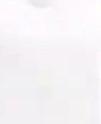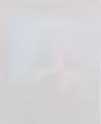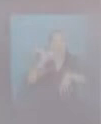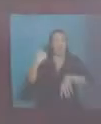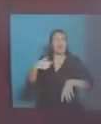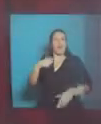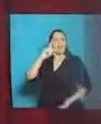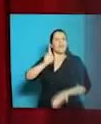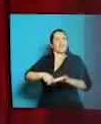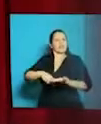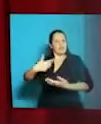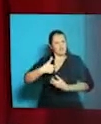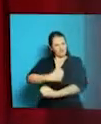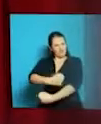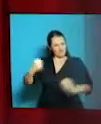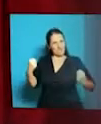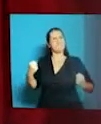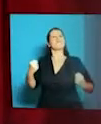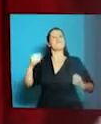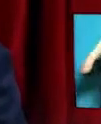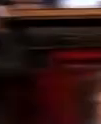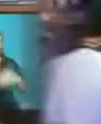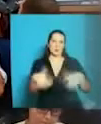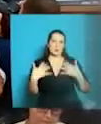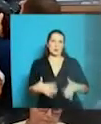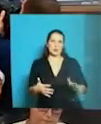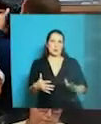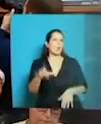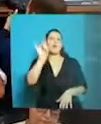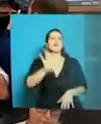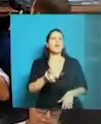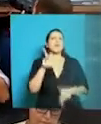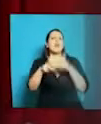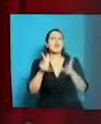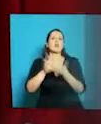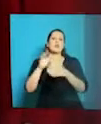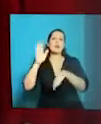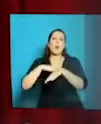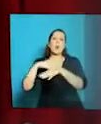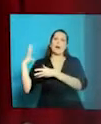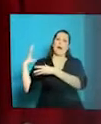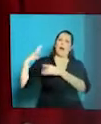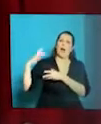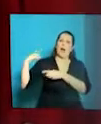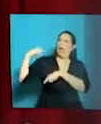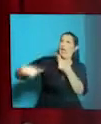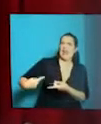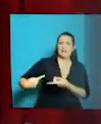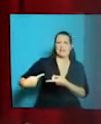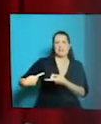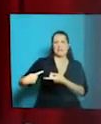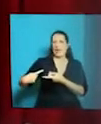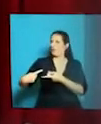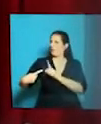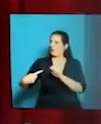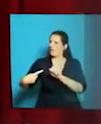por un acto de corrupción donde murió gente, porque digo, es la primera vez que los argentinos podemos visualizar que la corrupción no es cómo se enriquece